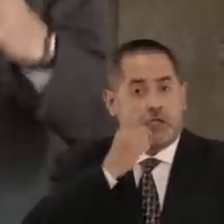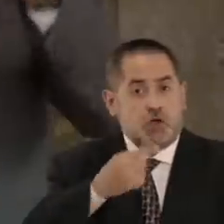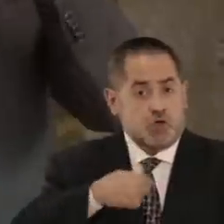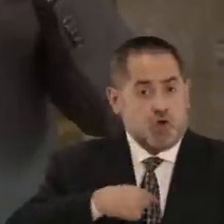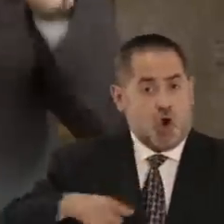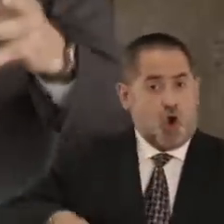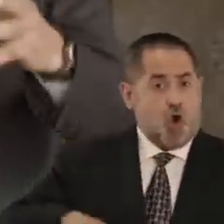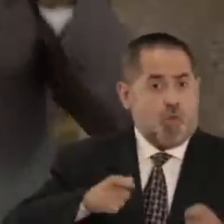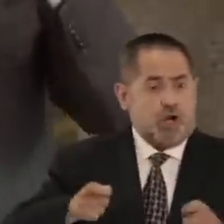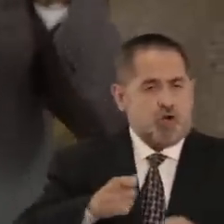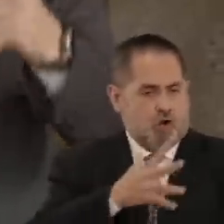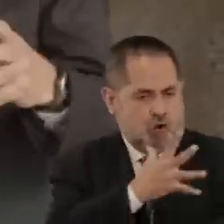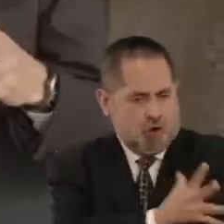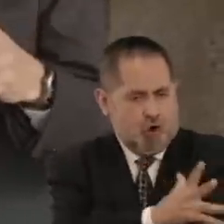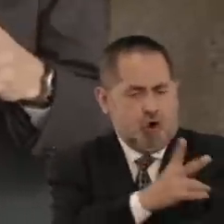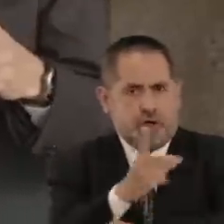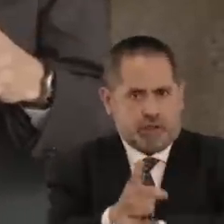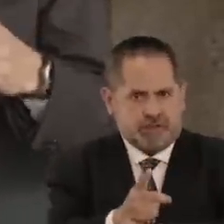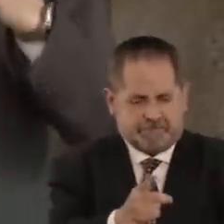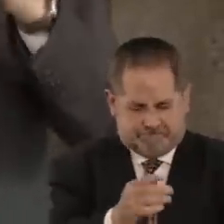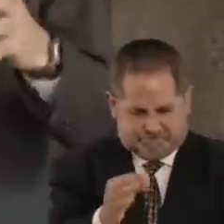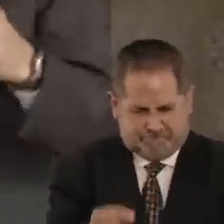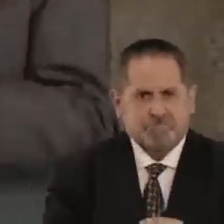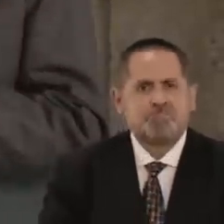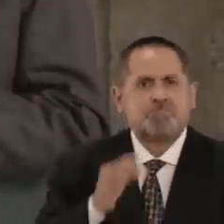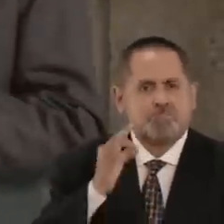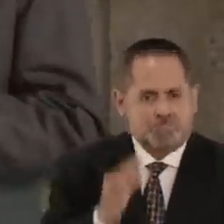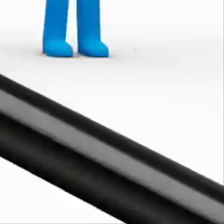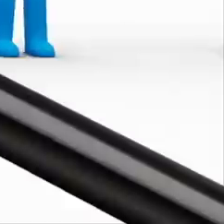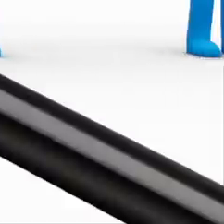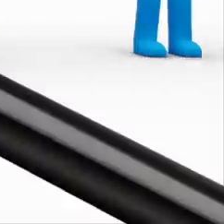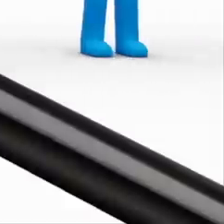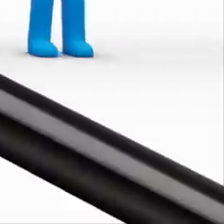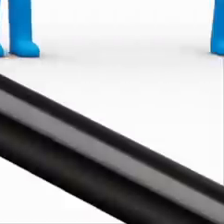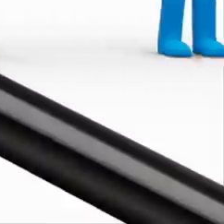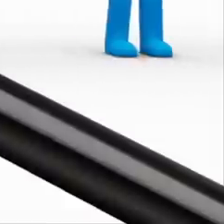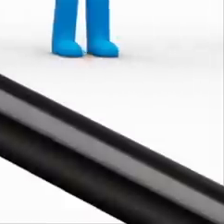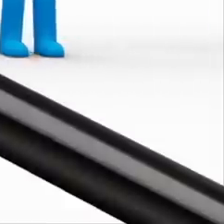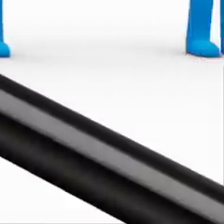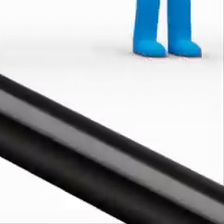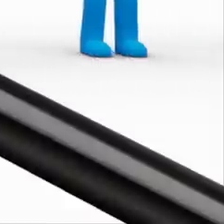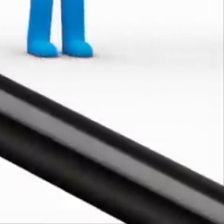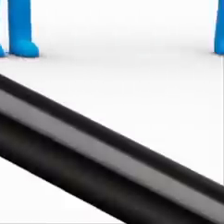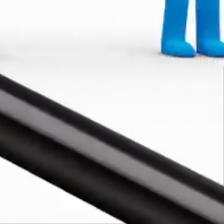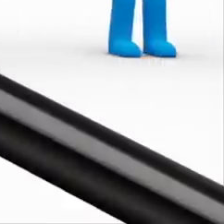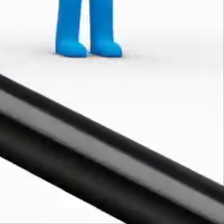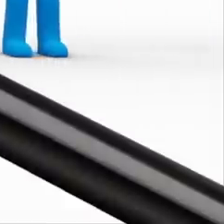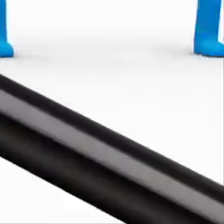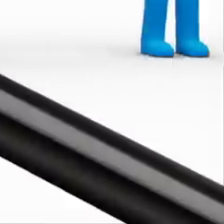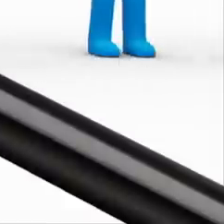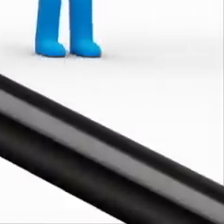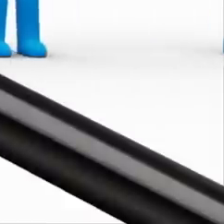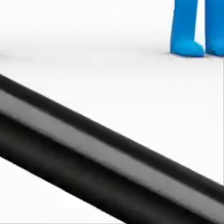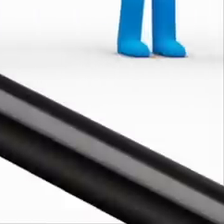los futuros candidatos a la presidencia de la República para el año